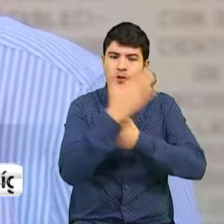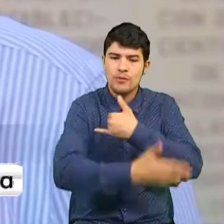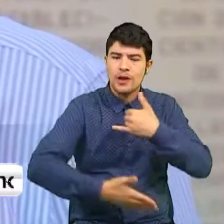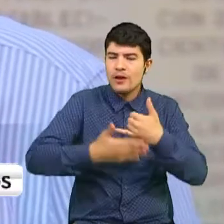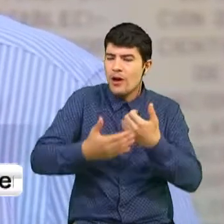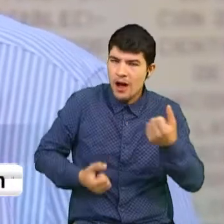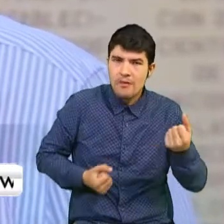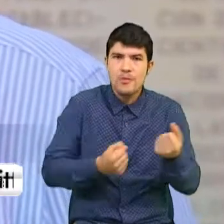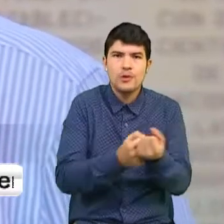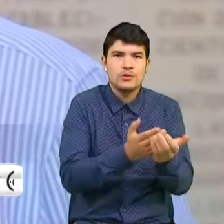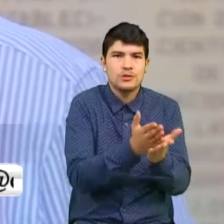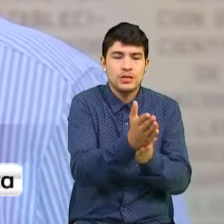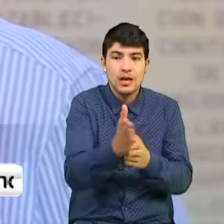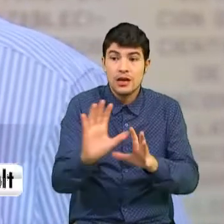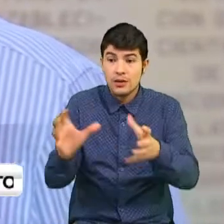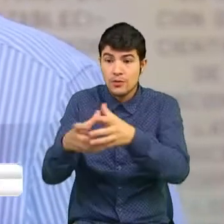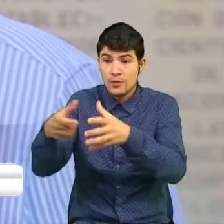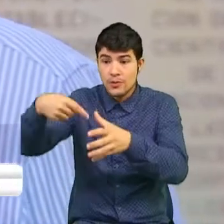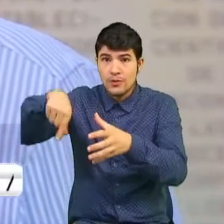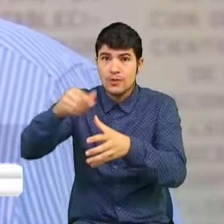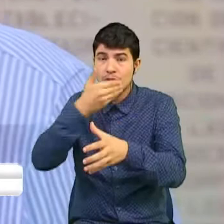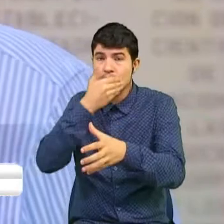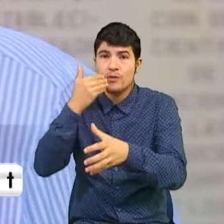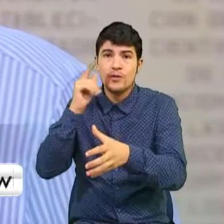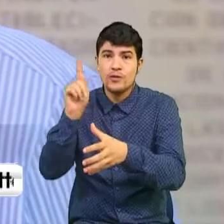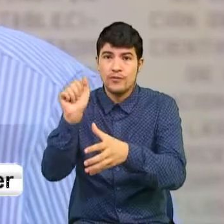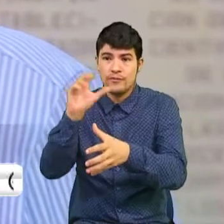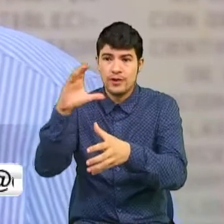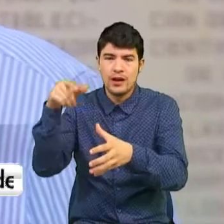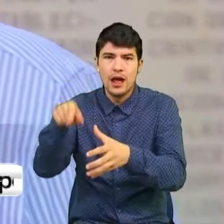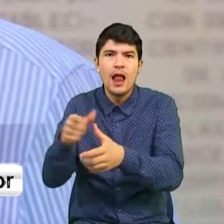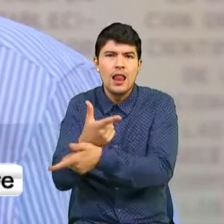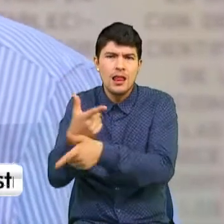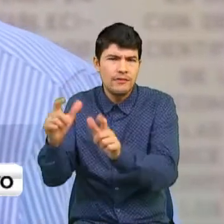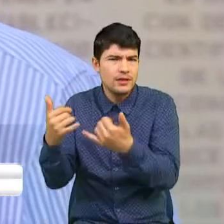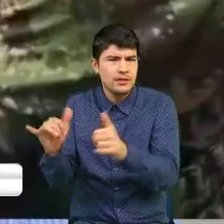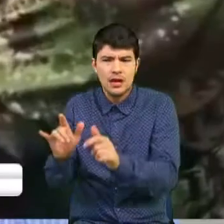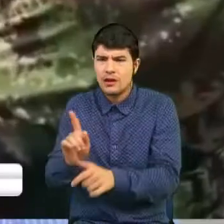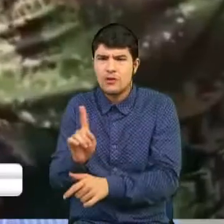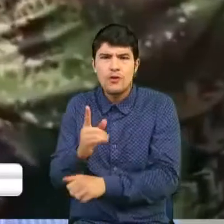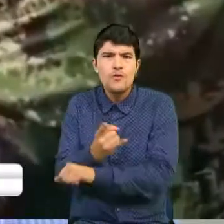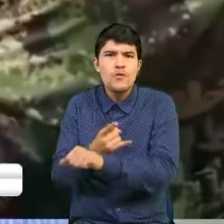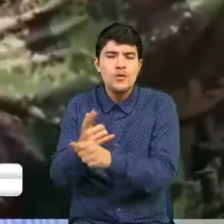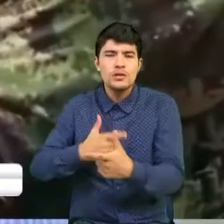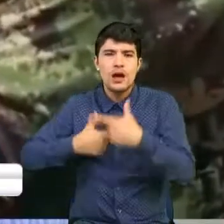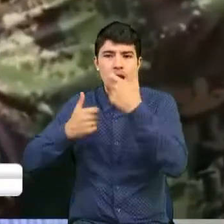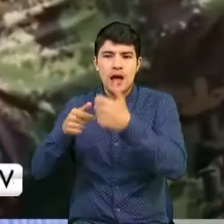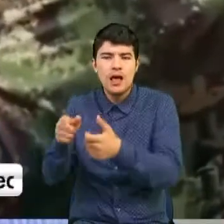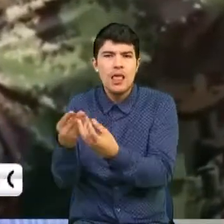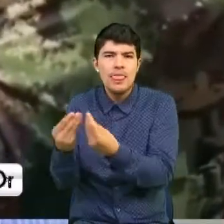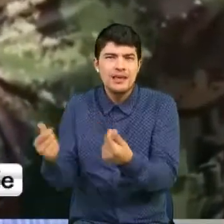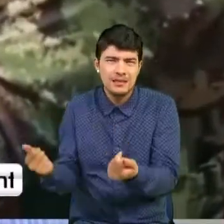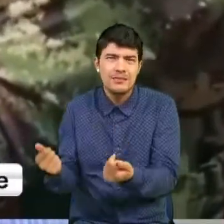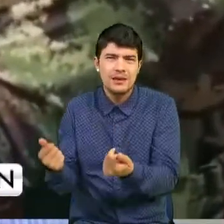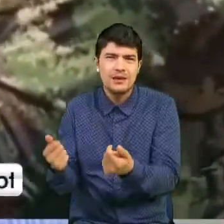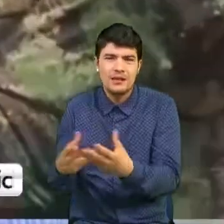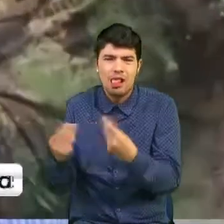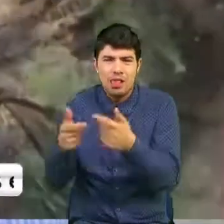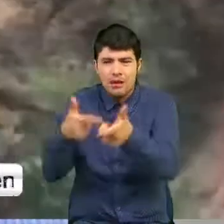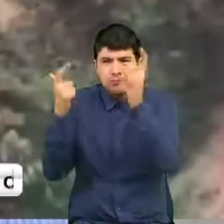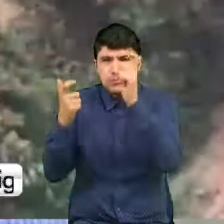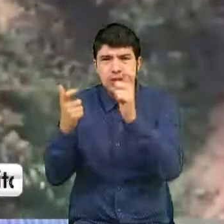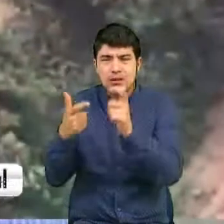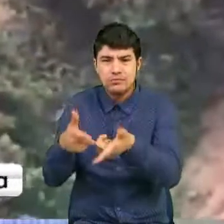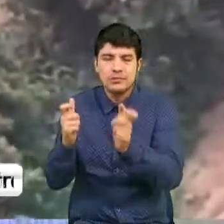fin se desarme a un grupo política un grupo político en armas que las farc y que y que desaparezcan un poco de fusiles de este